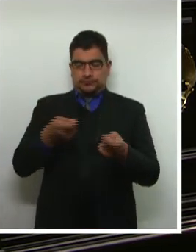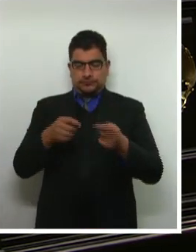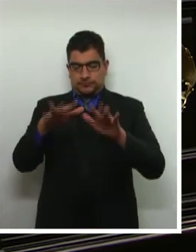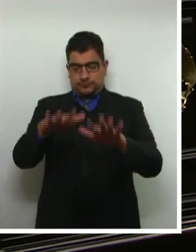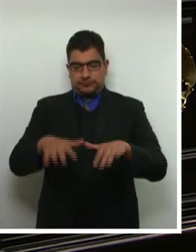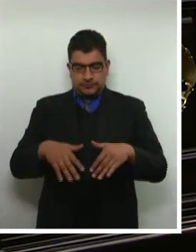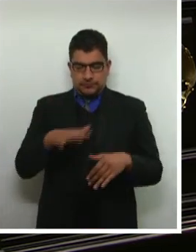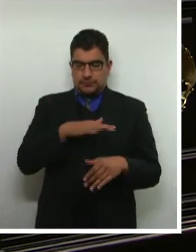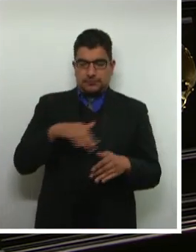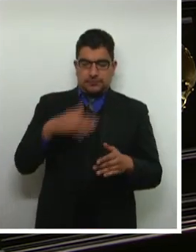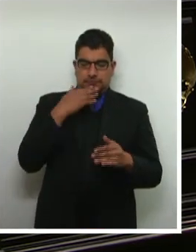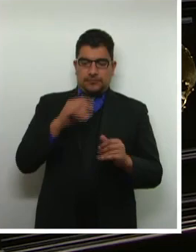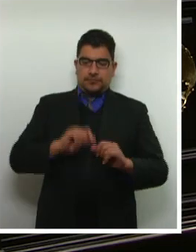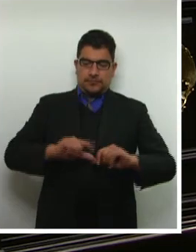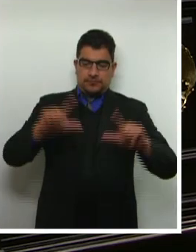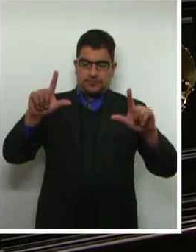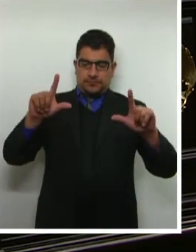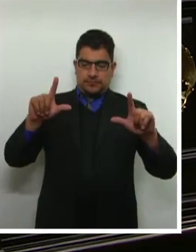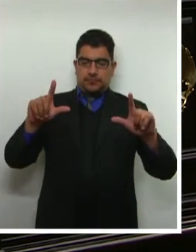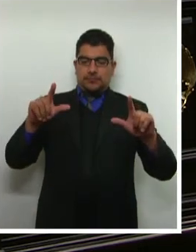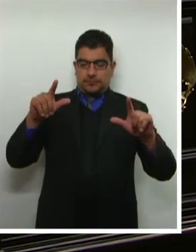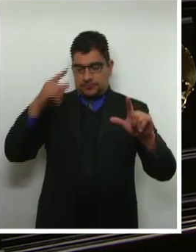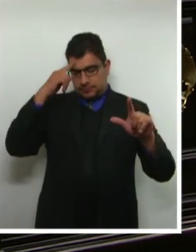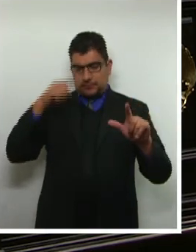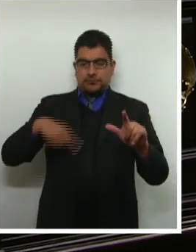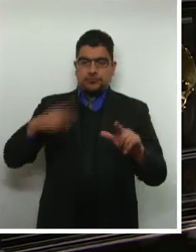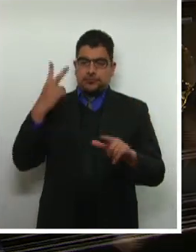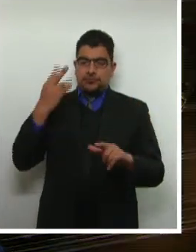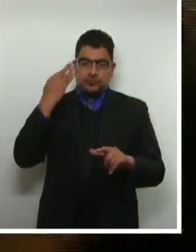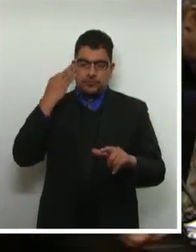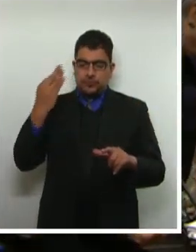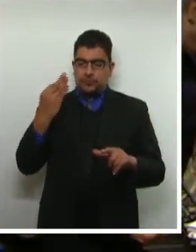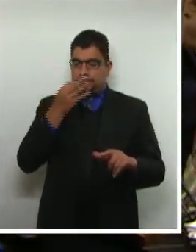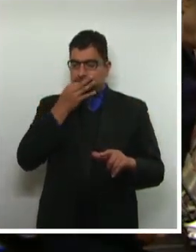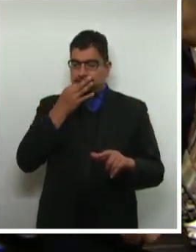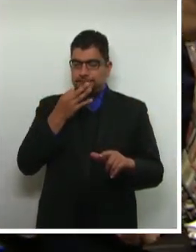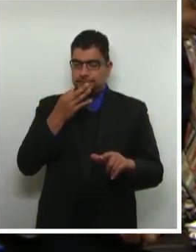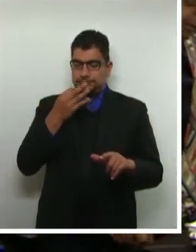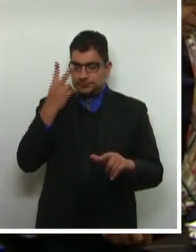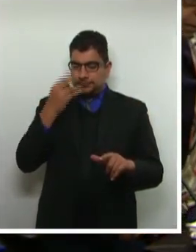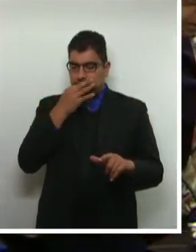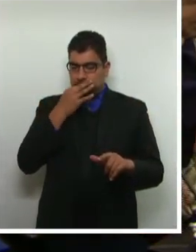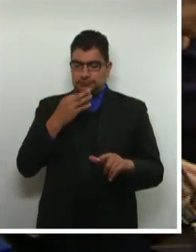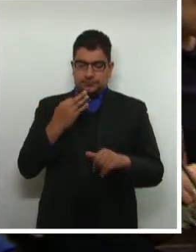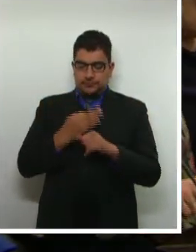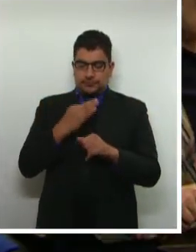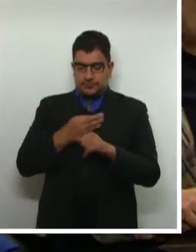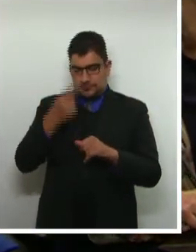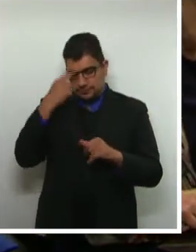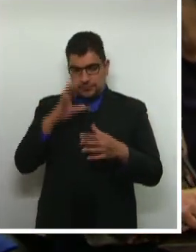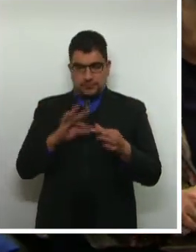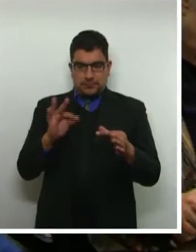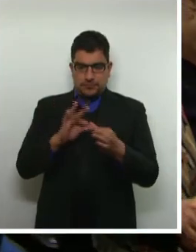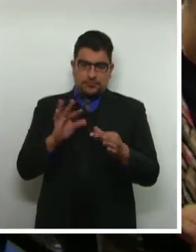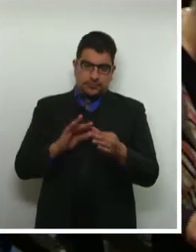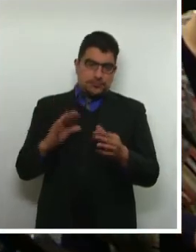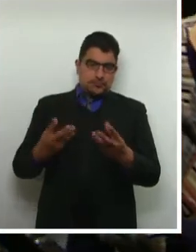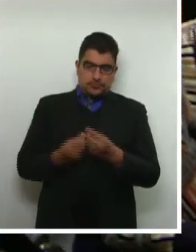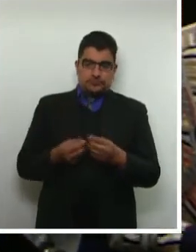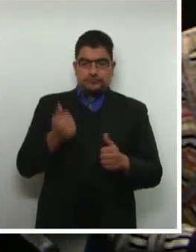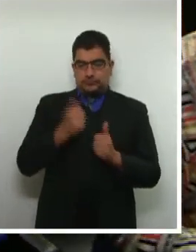gobierno interior. Ábrase el sistema electrónico por 2 minutos para proceder a la votación en lo general del